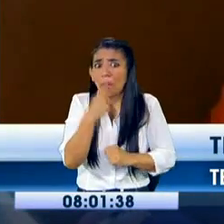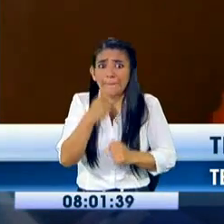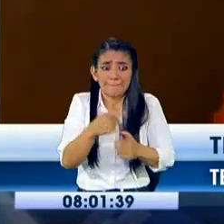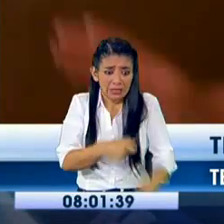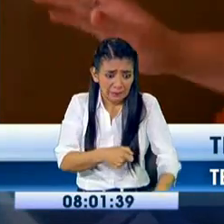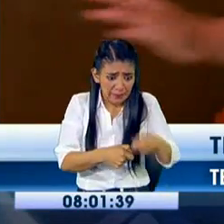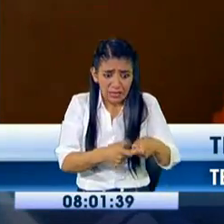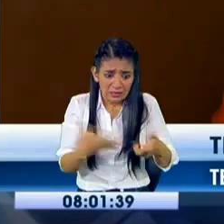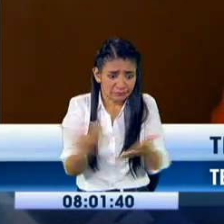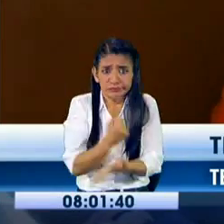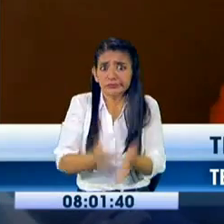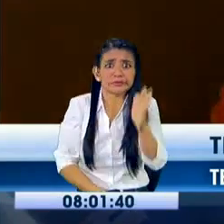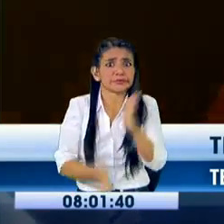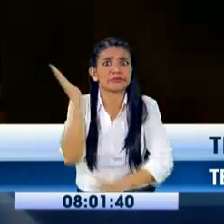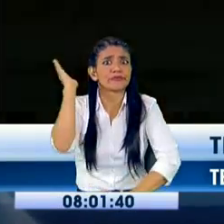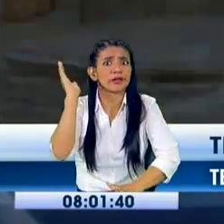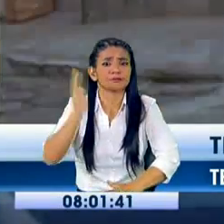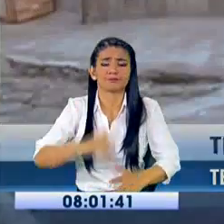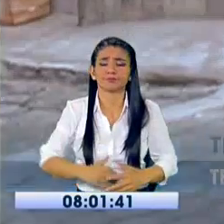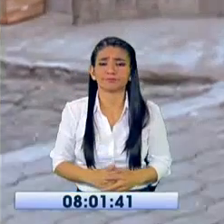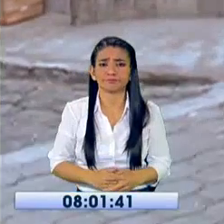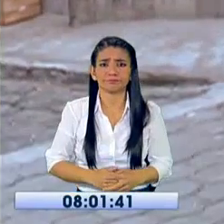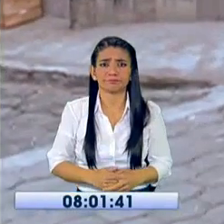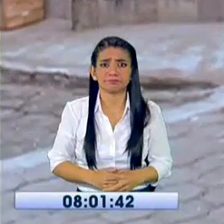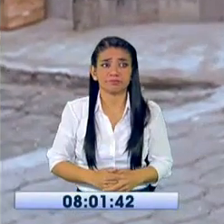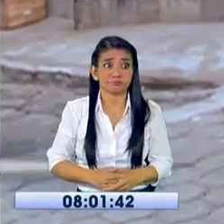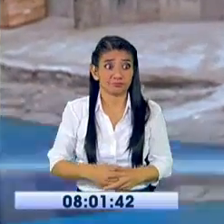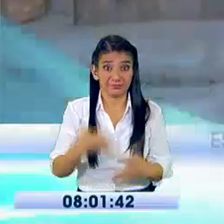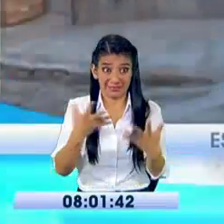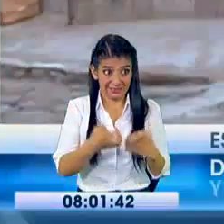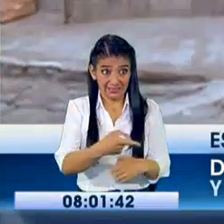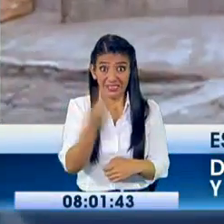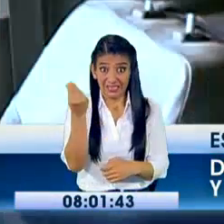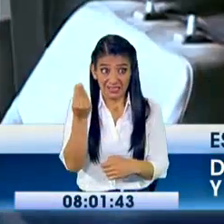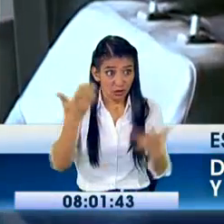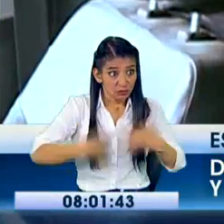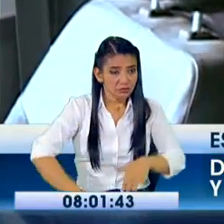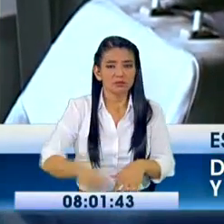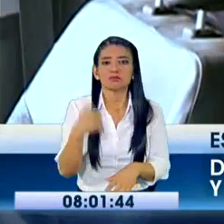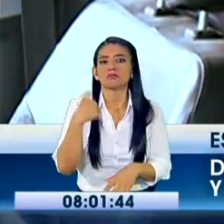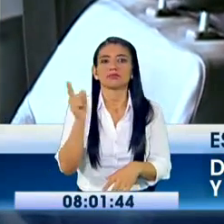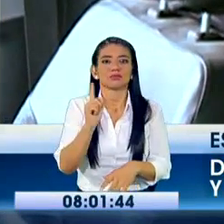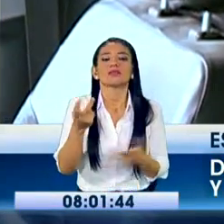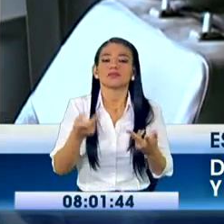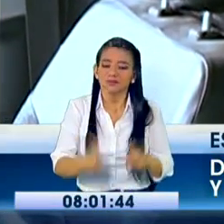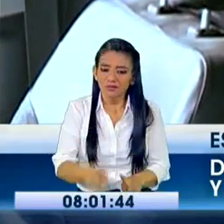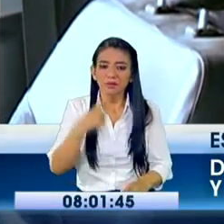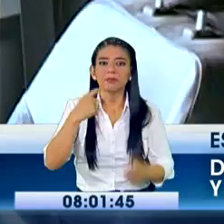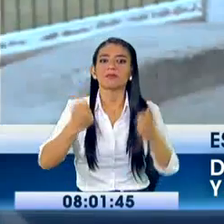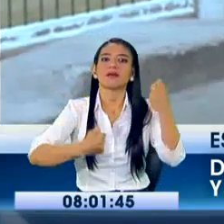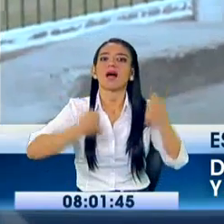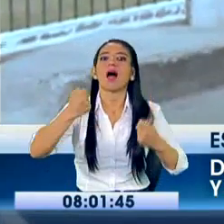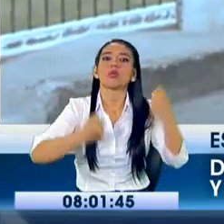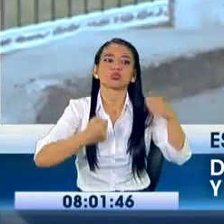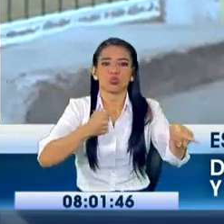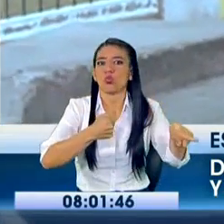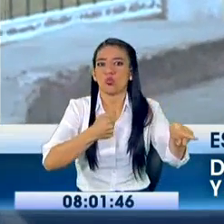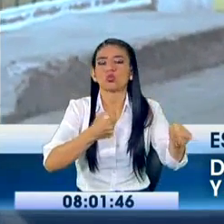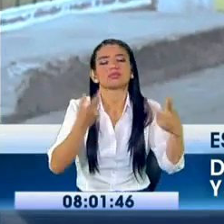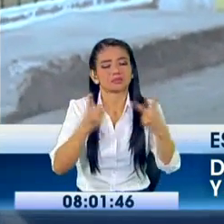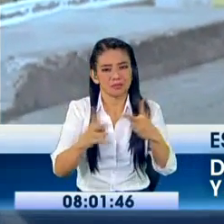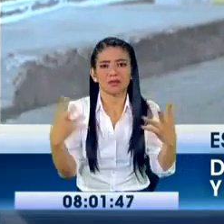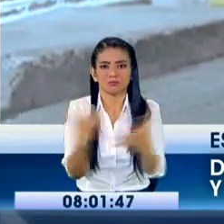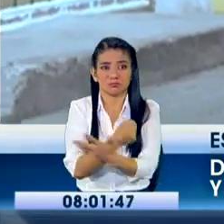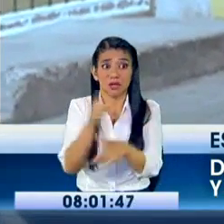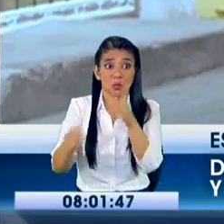se cogió y se fueron para allá al lado. Pero no solo querían la plata, también se llevaron el automóvil en el que se movilizaban los afectados. Según